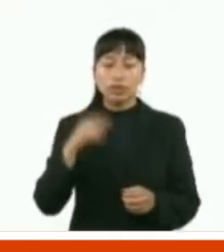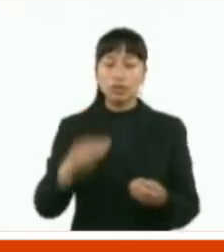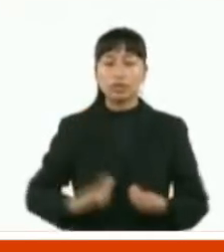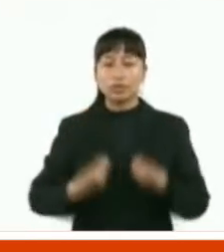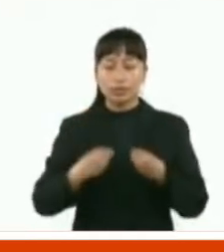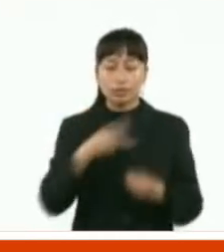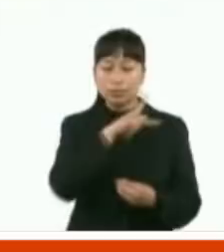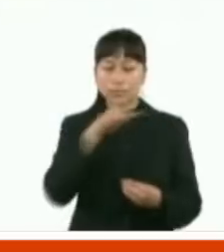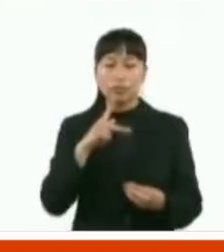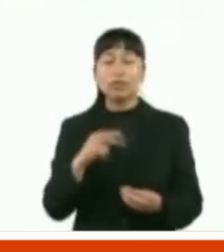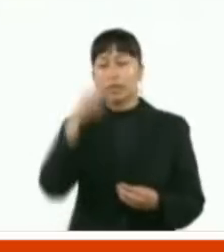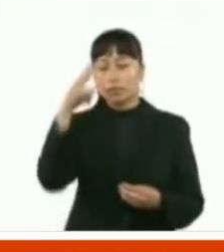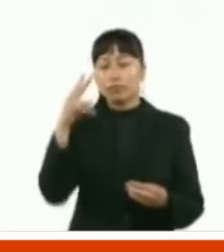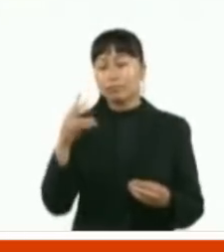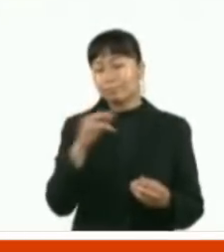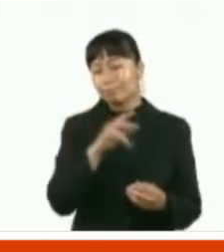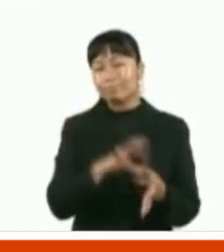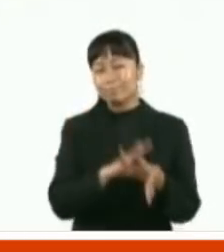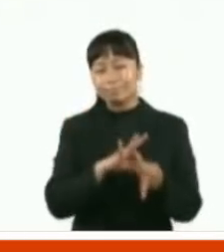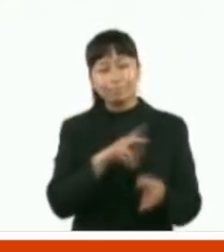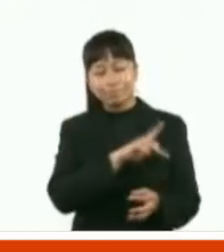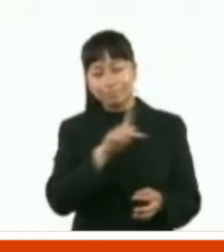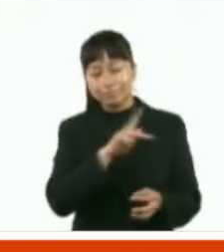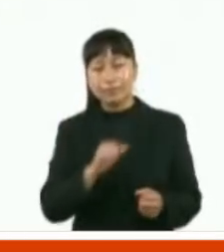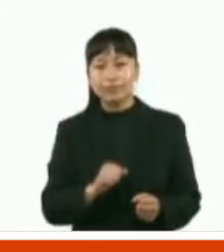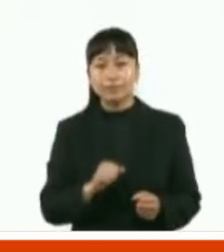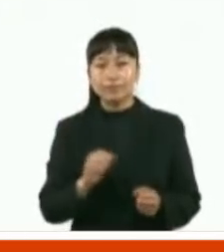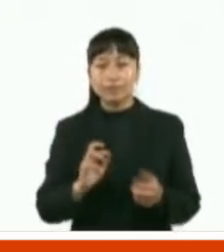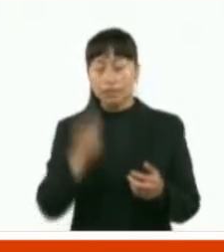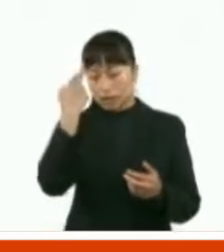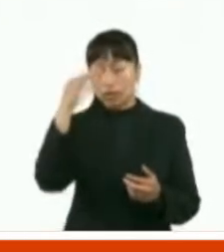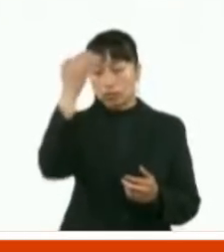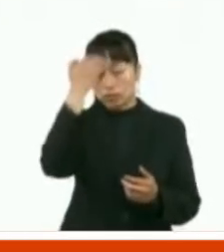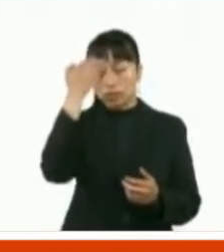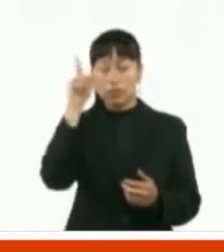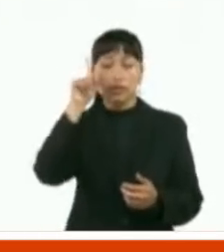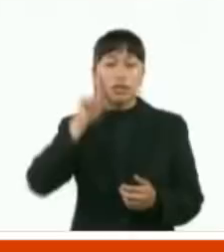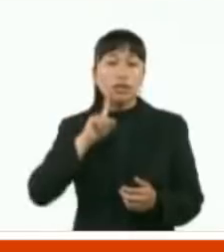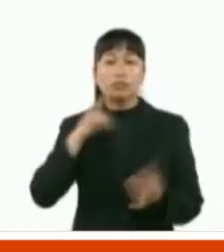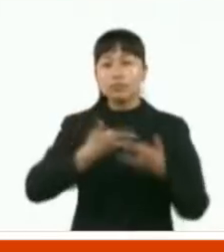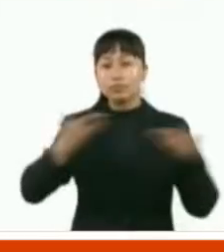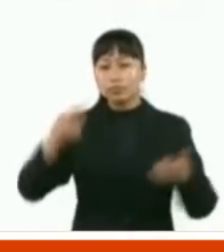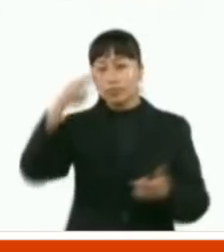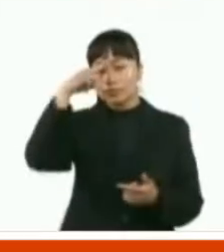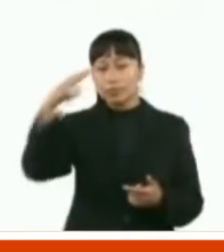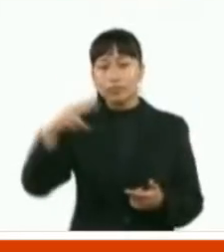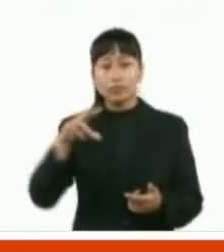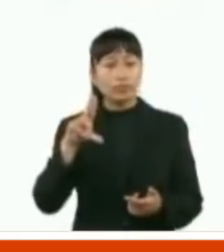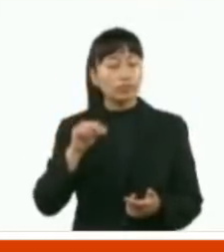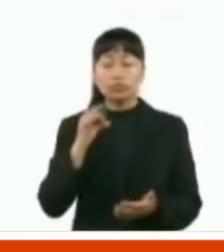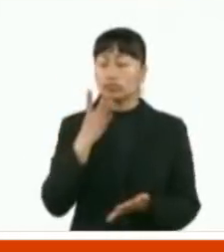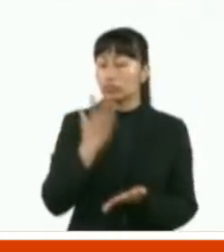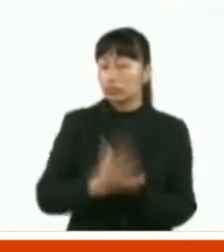de México. El reconocimiento de las mujeres en la historia de México no es solo por